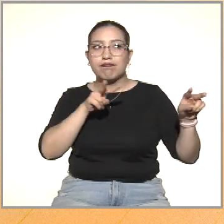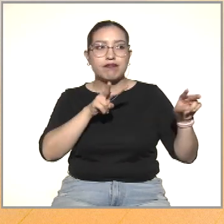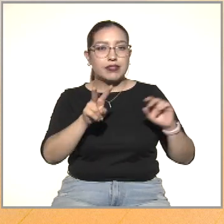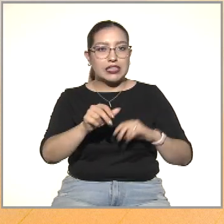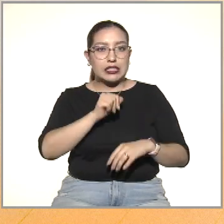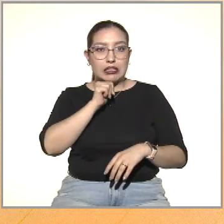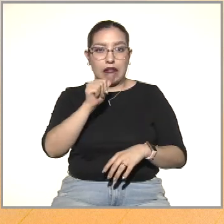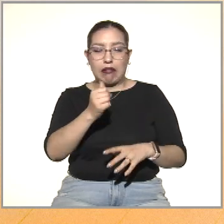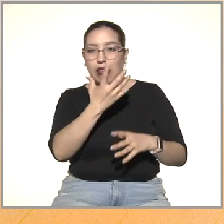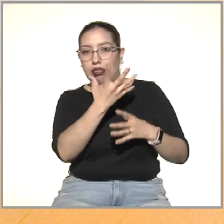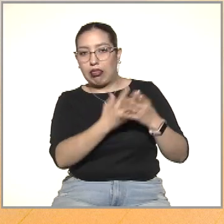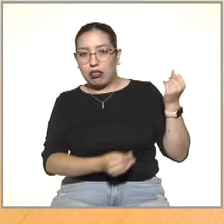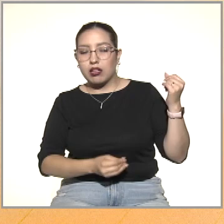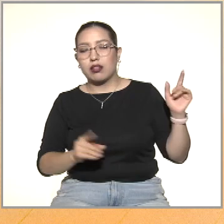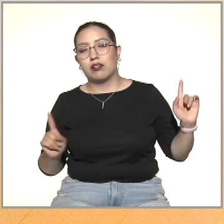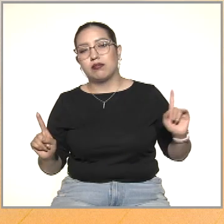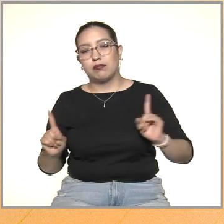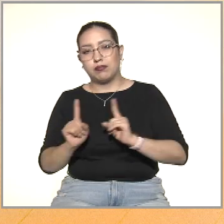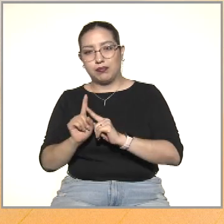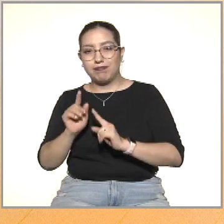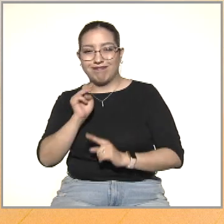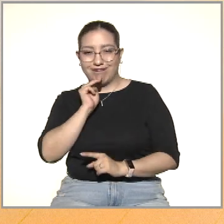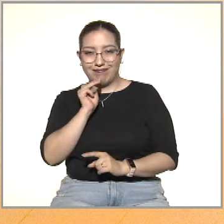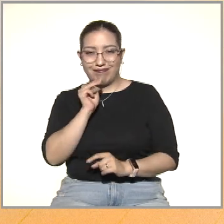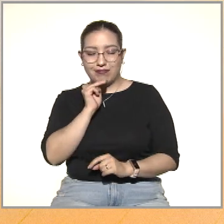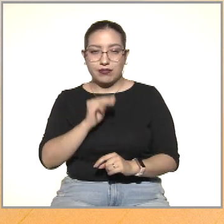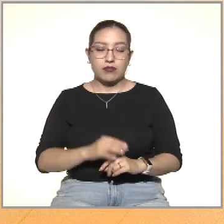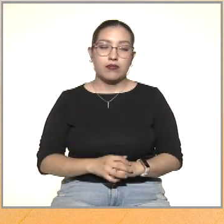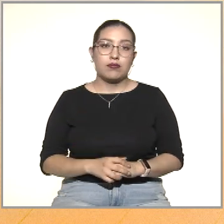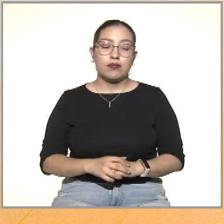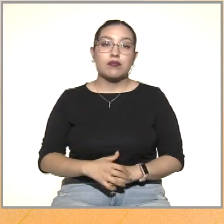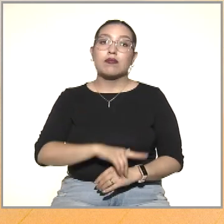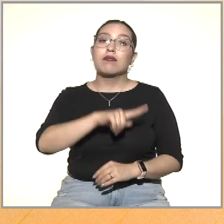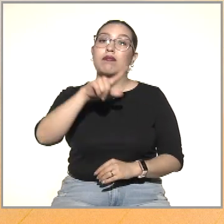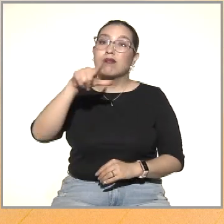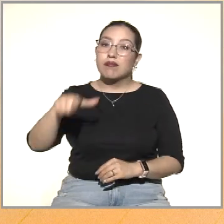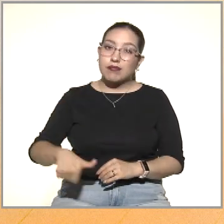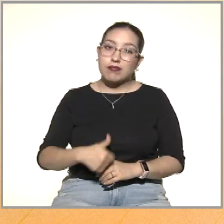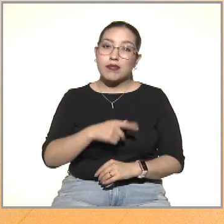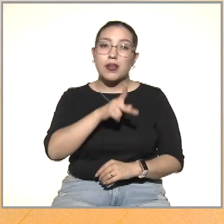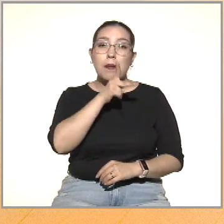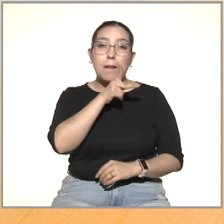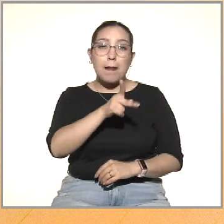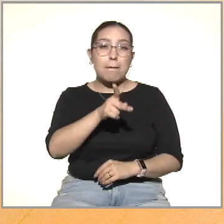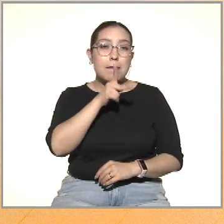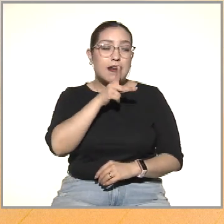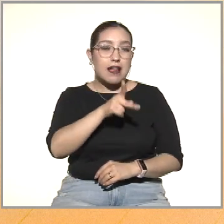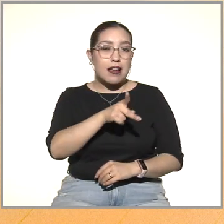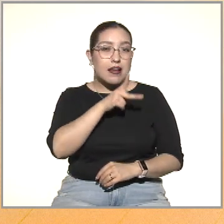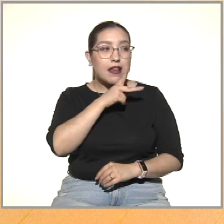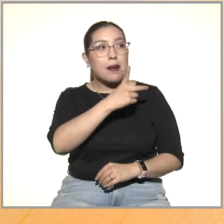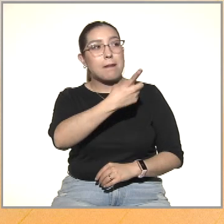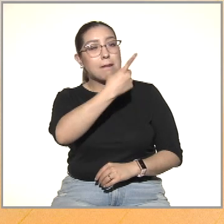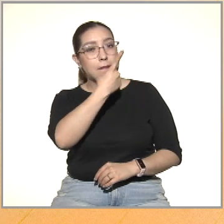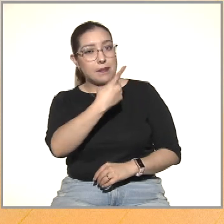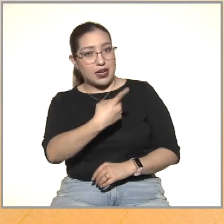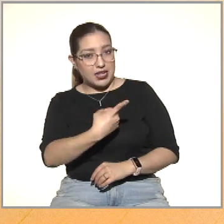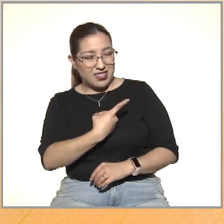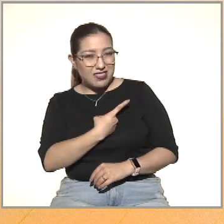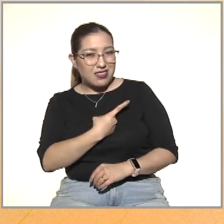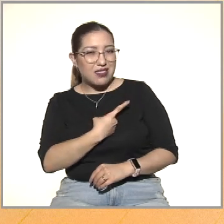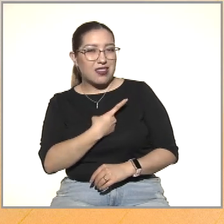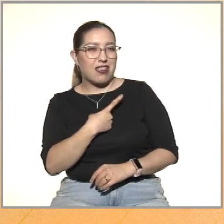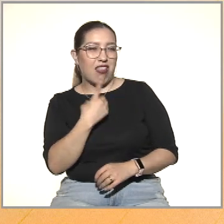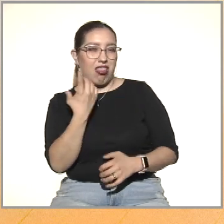Entonces esto llevó a que mi papá me empezara a decir